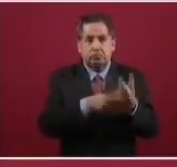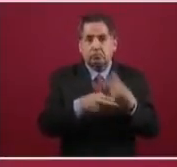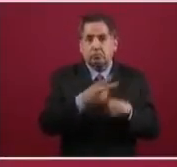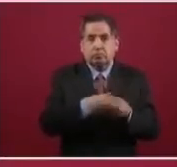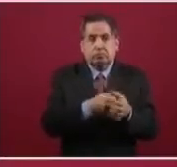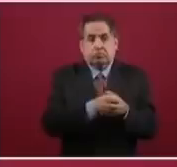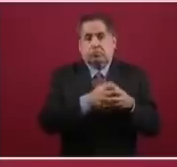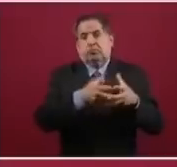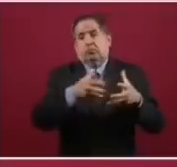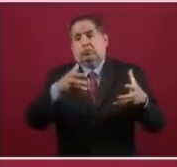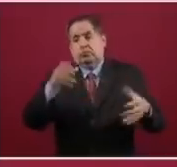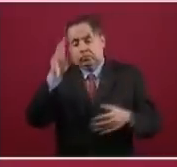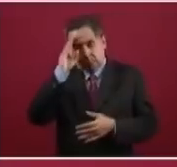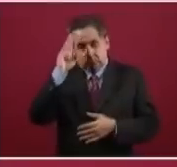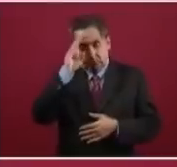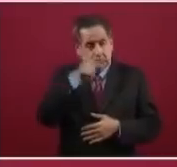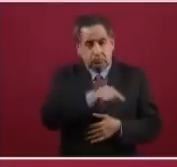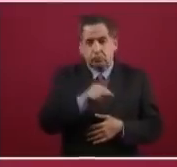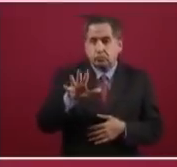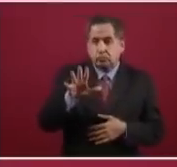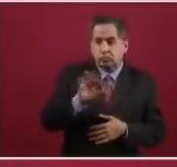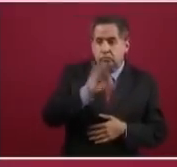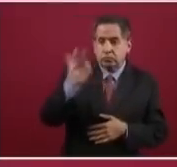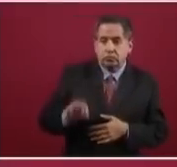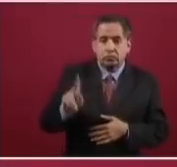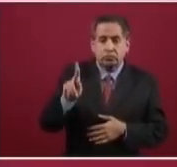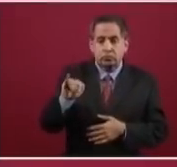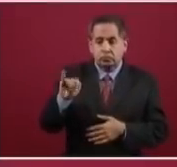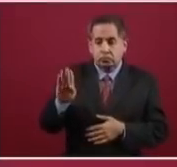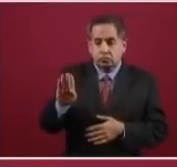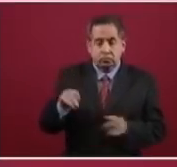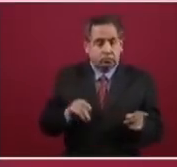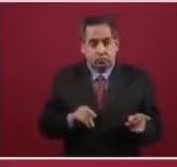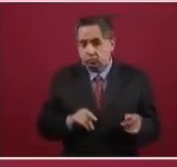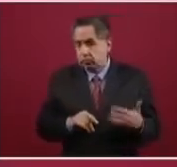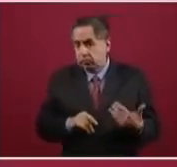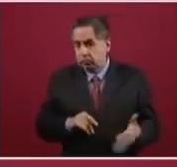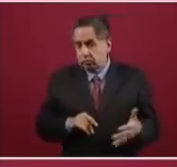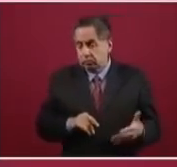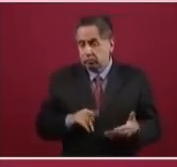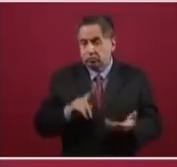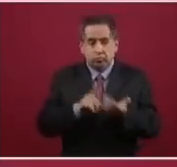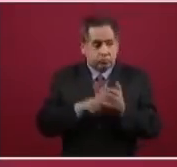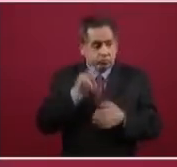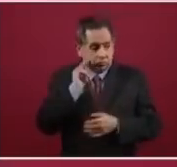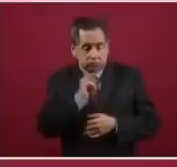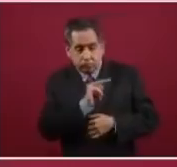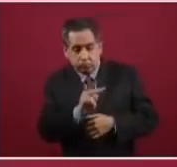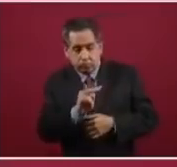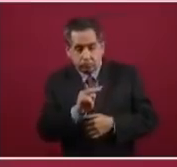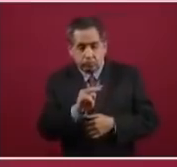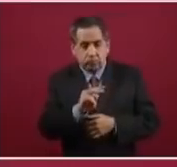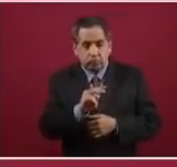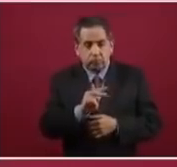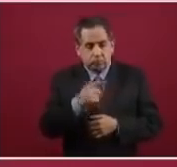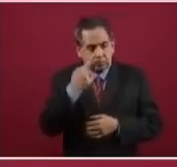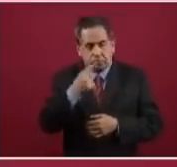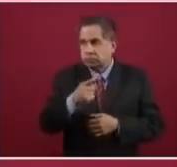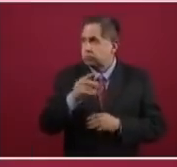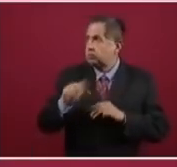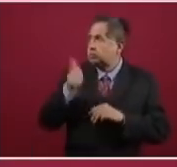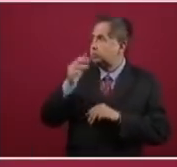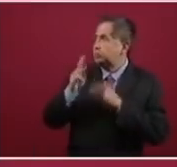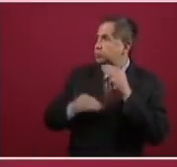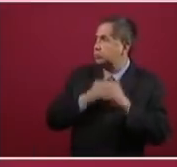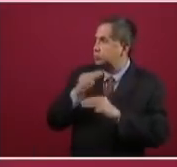hoy ya representa el 5% del pib pero si vemos las tendencias en el resto de los